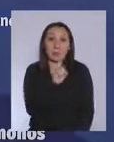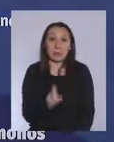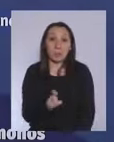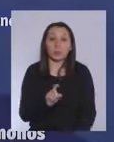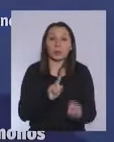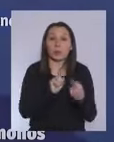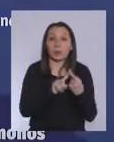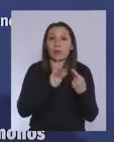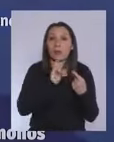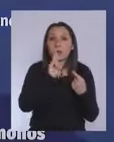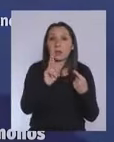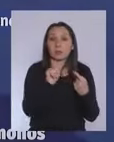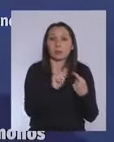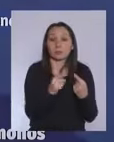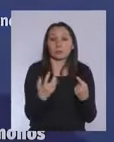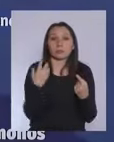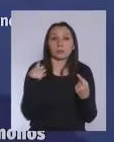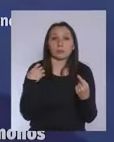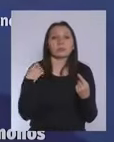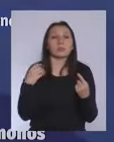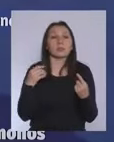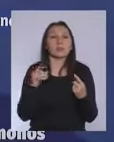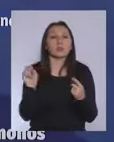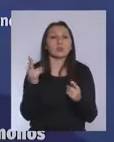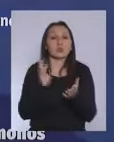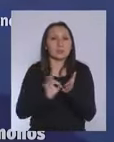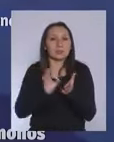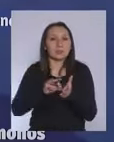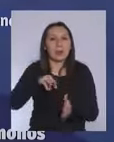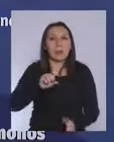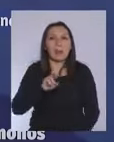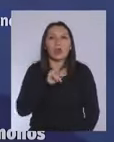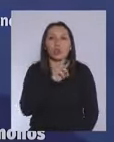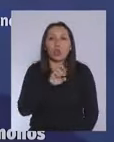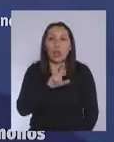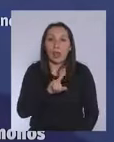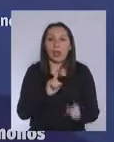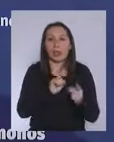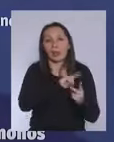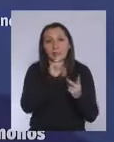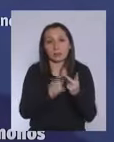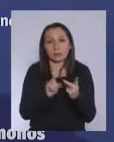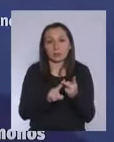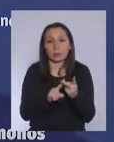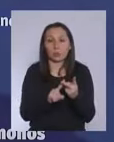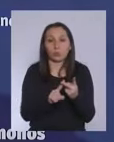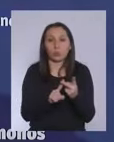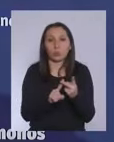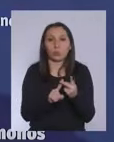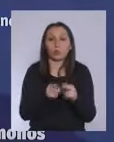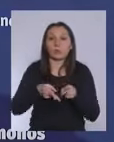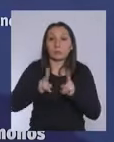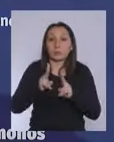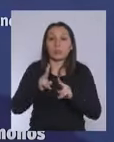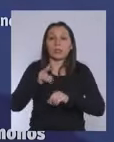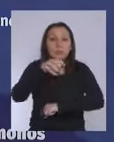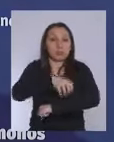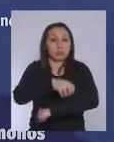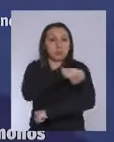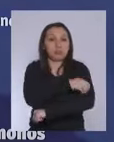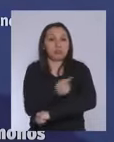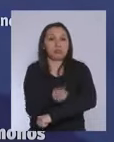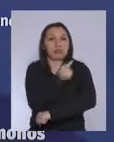responder catherine martorel subsecretaria para la prevención del delito con respecto a la autorización para el traslado